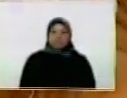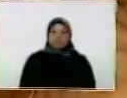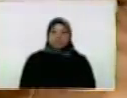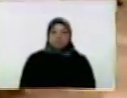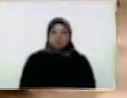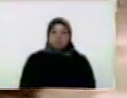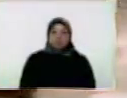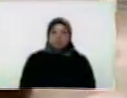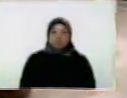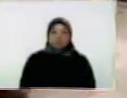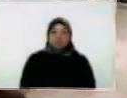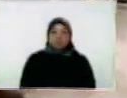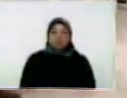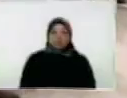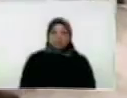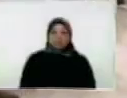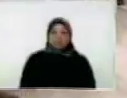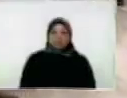Euclides Campos Aponte,